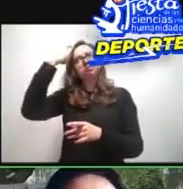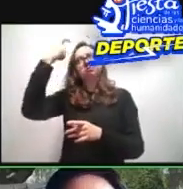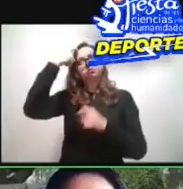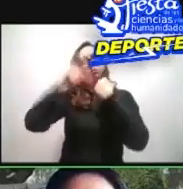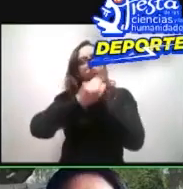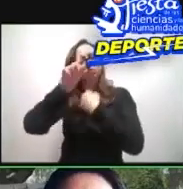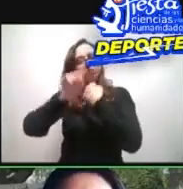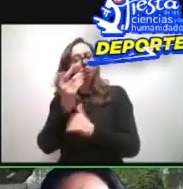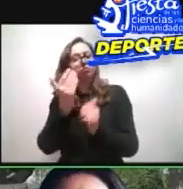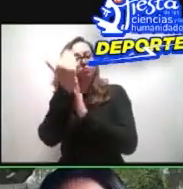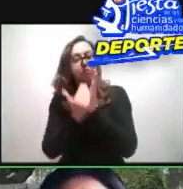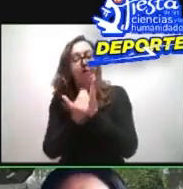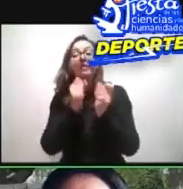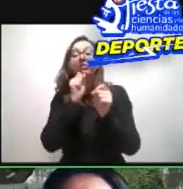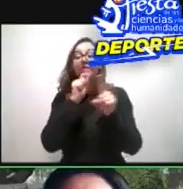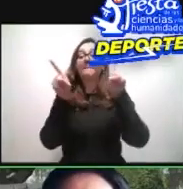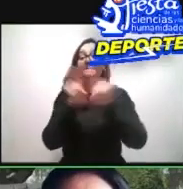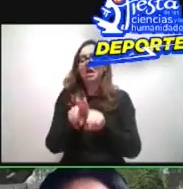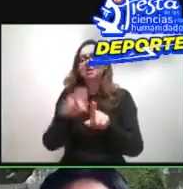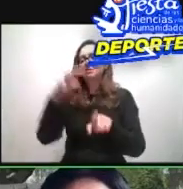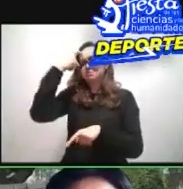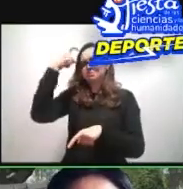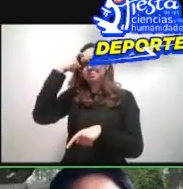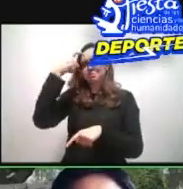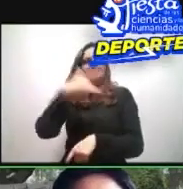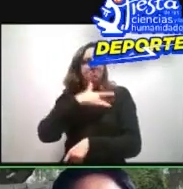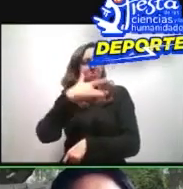riesgos de adquirir alguna enfermedad, principalmente cardiovascular.